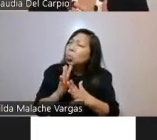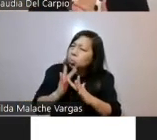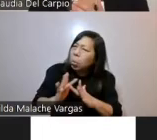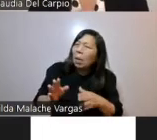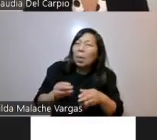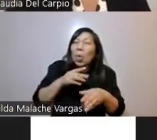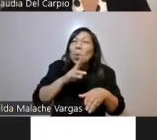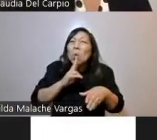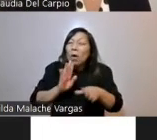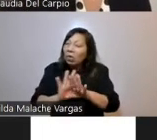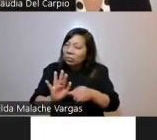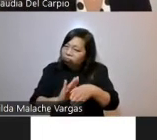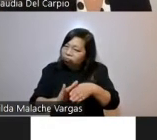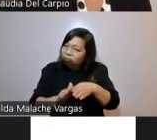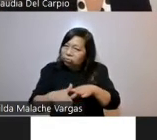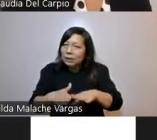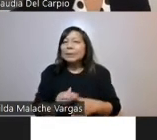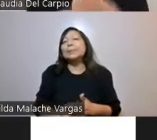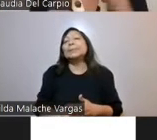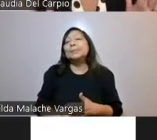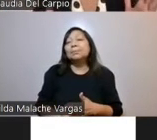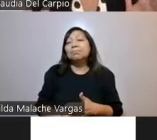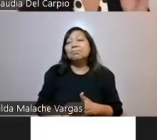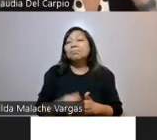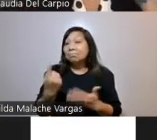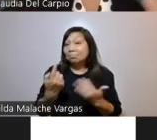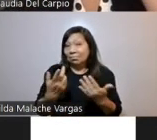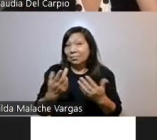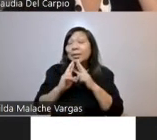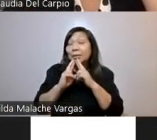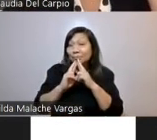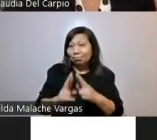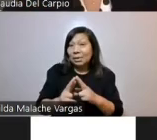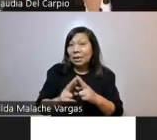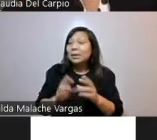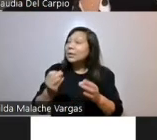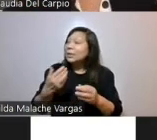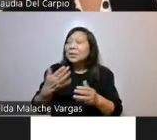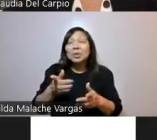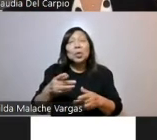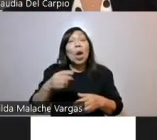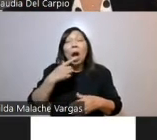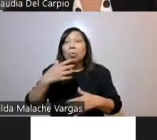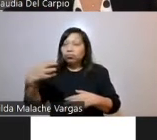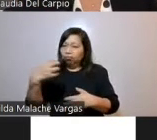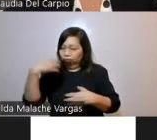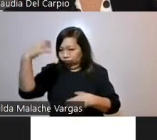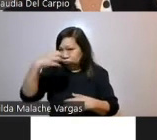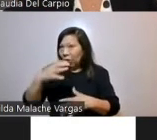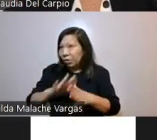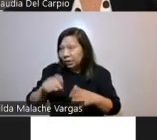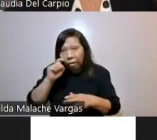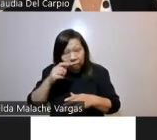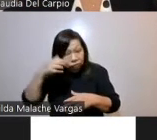desinflamar la mucosa. Entonces, en general, estas son las recomendaciones: lavarse y orinar, no quedarse ahí